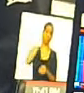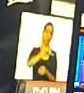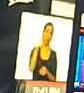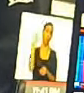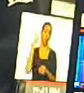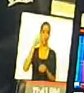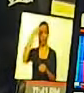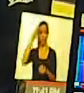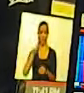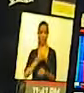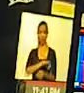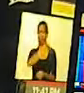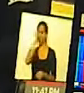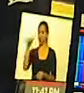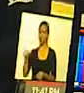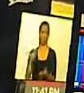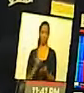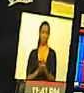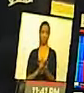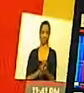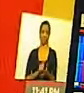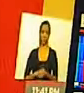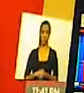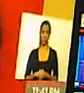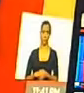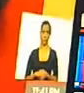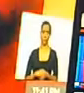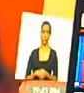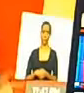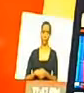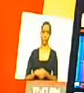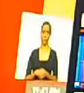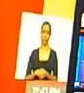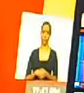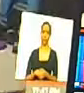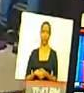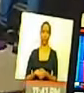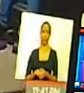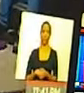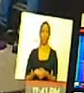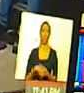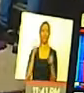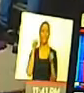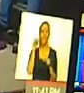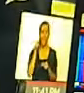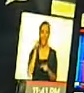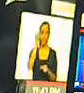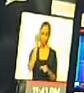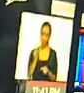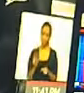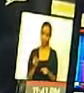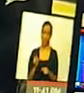México. En el aeropuerto El Dorado tenía un hangar. Y ese tipo,